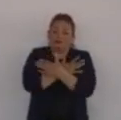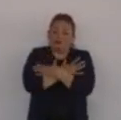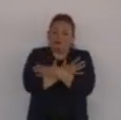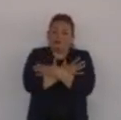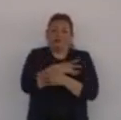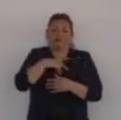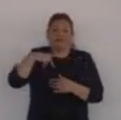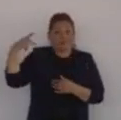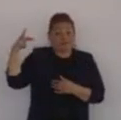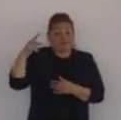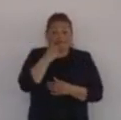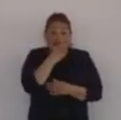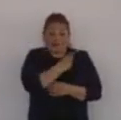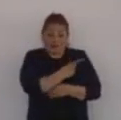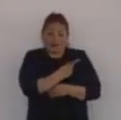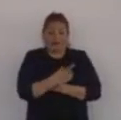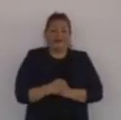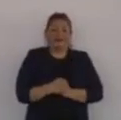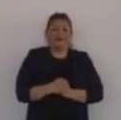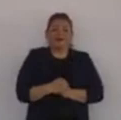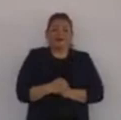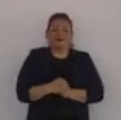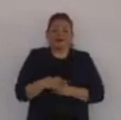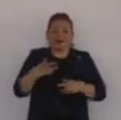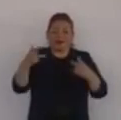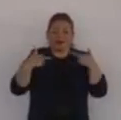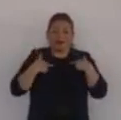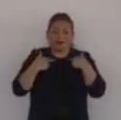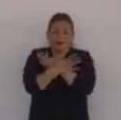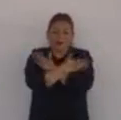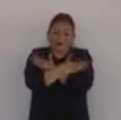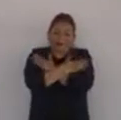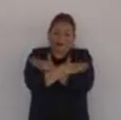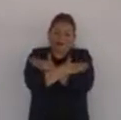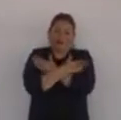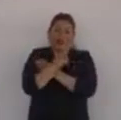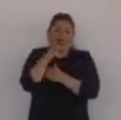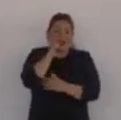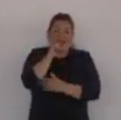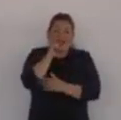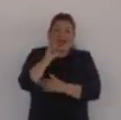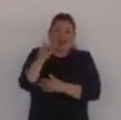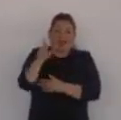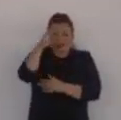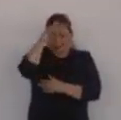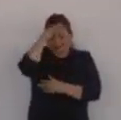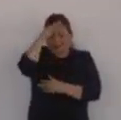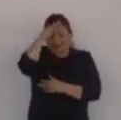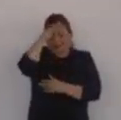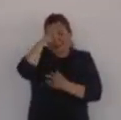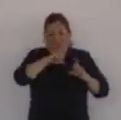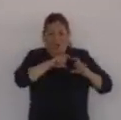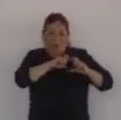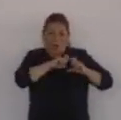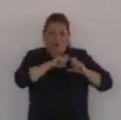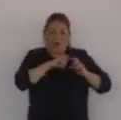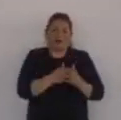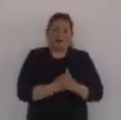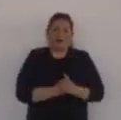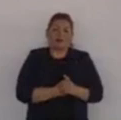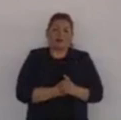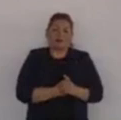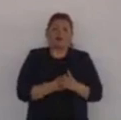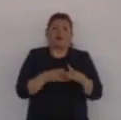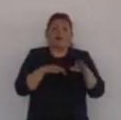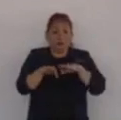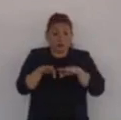parte. Así que él siempre los tiene muy presentes en su corazón y